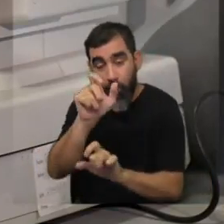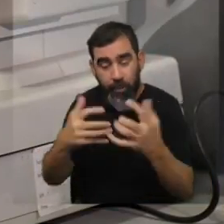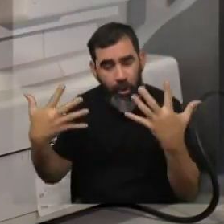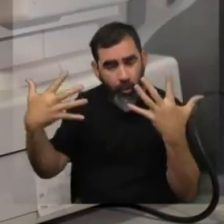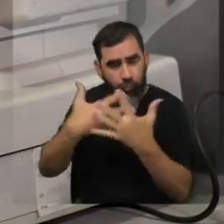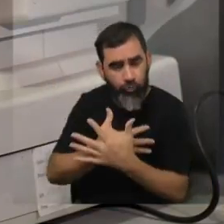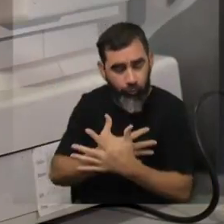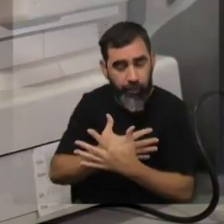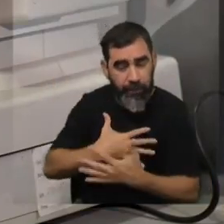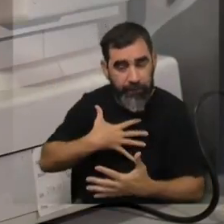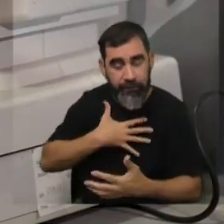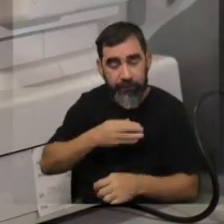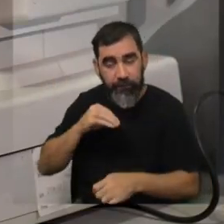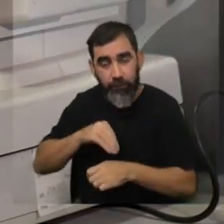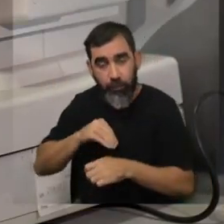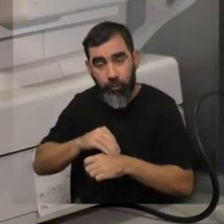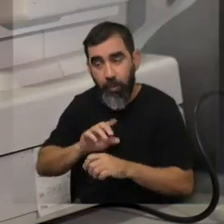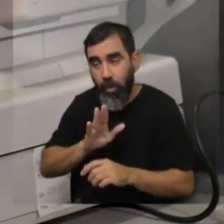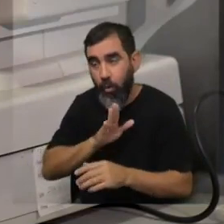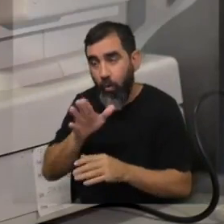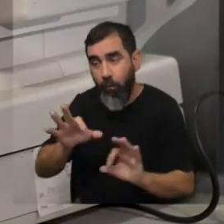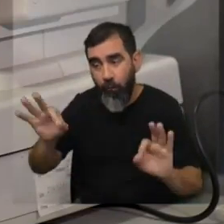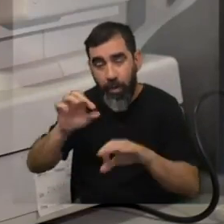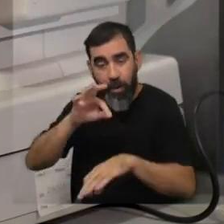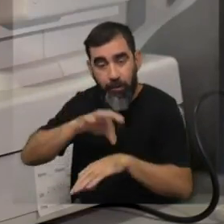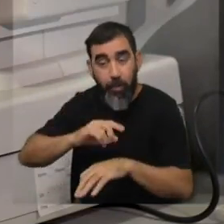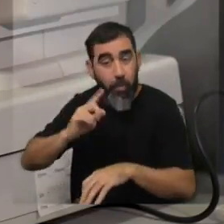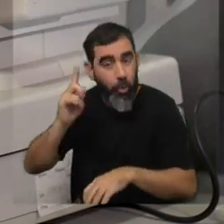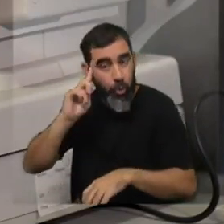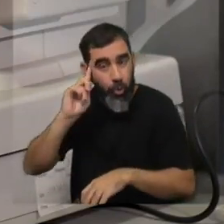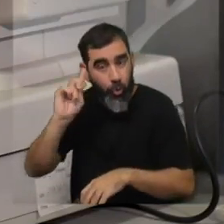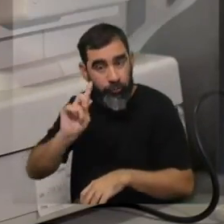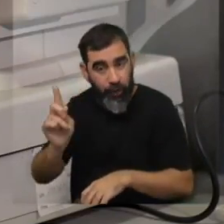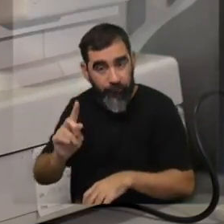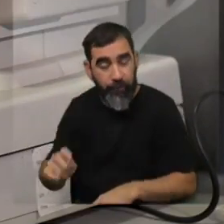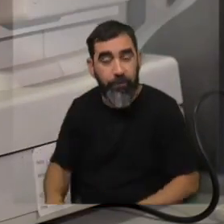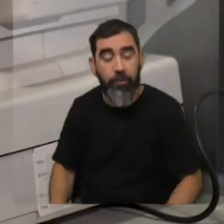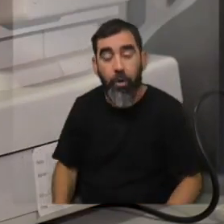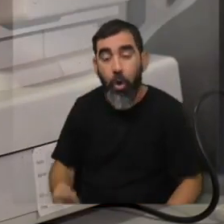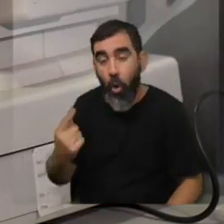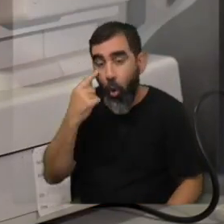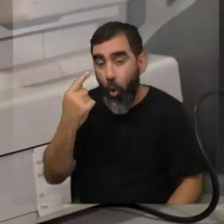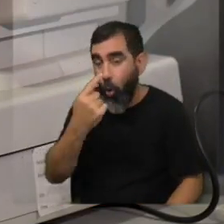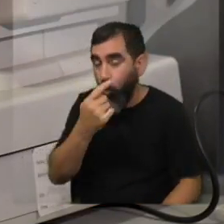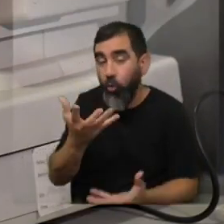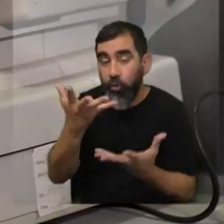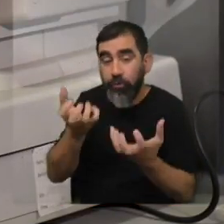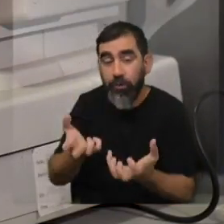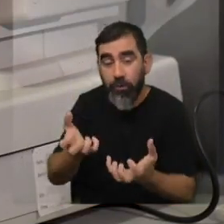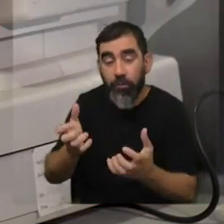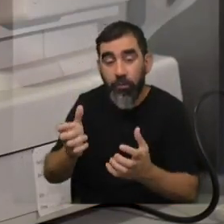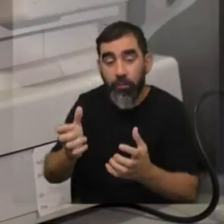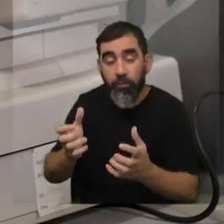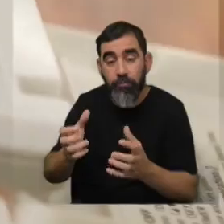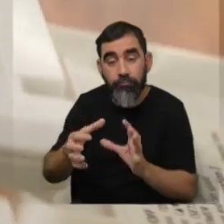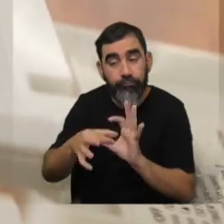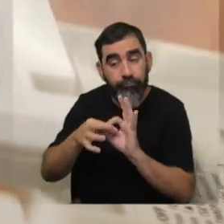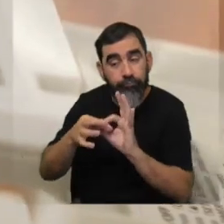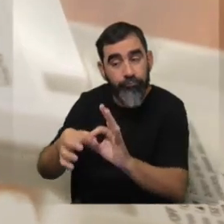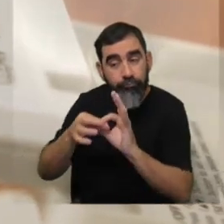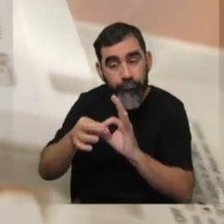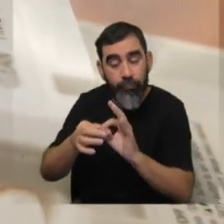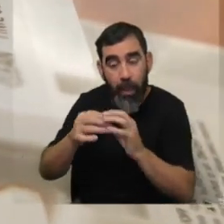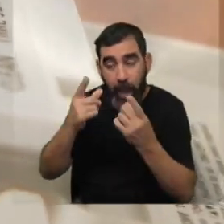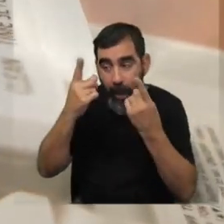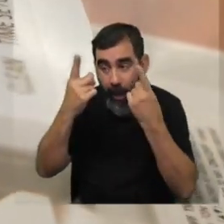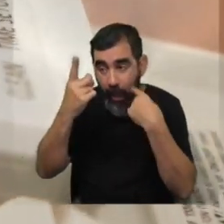los síntomas y no consulta porque no sabe que lo tiene. Porque el ojo seco depende de un equilibrio perfecto entre la